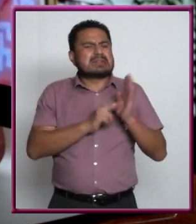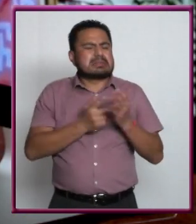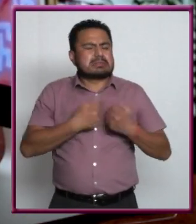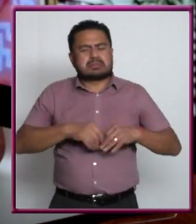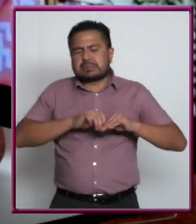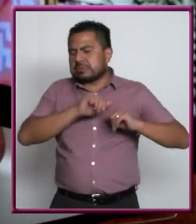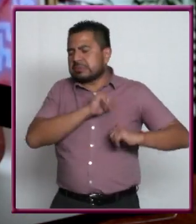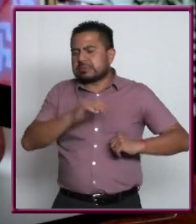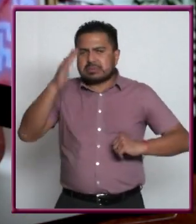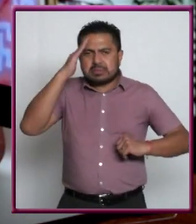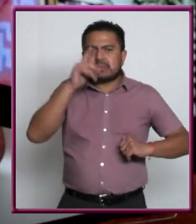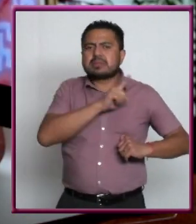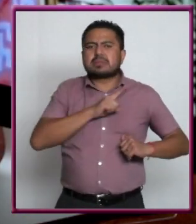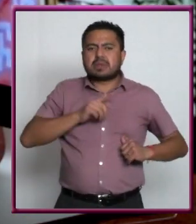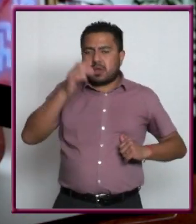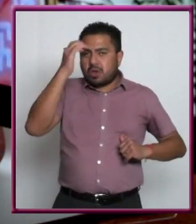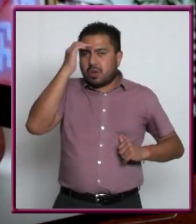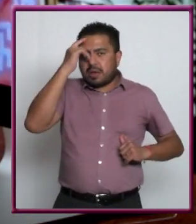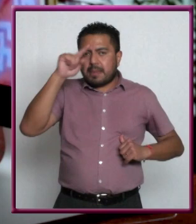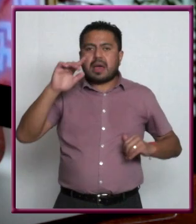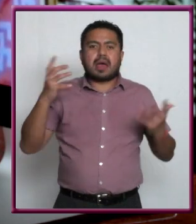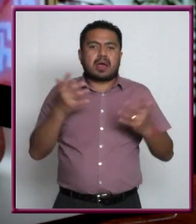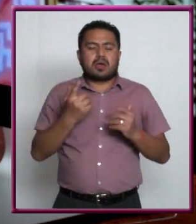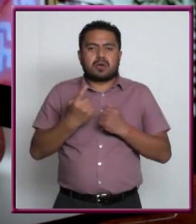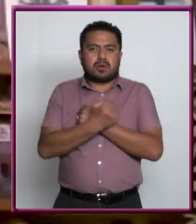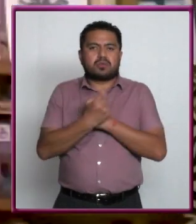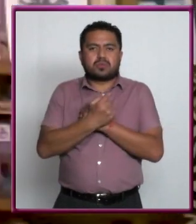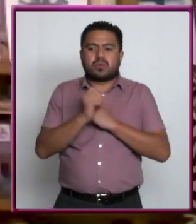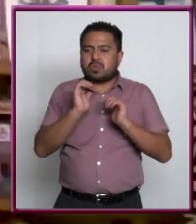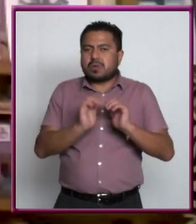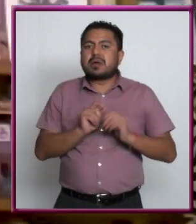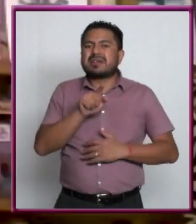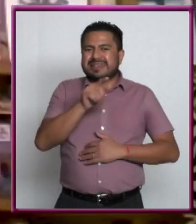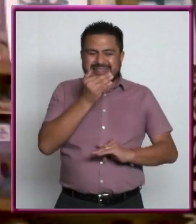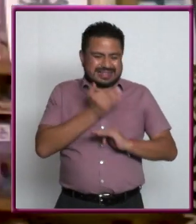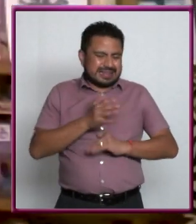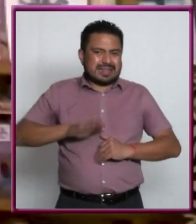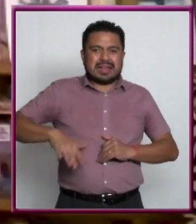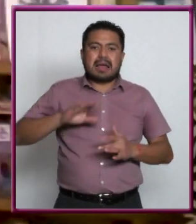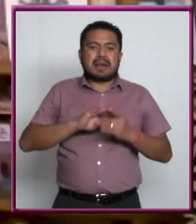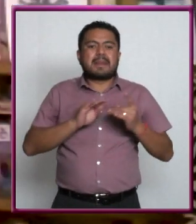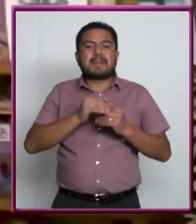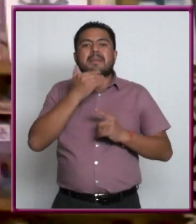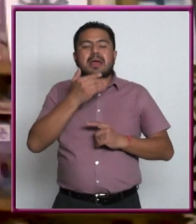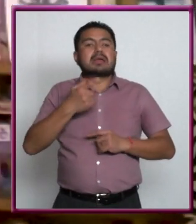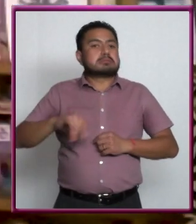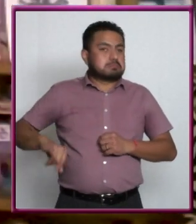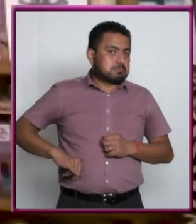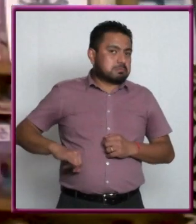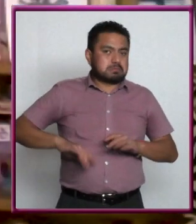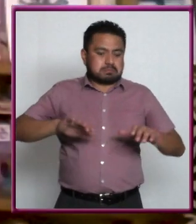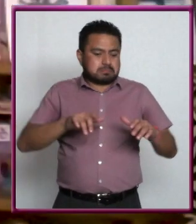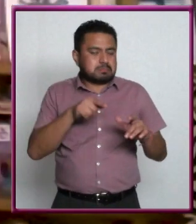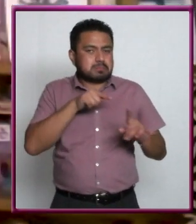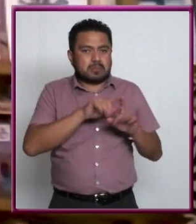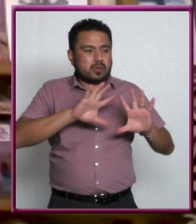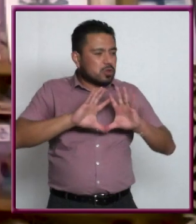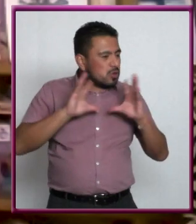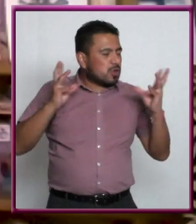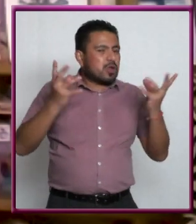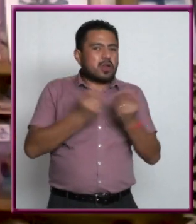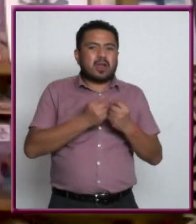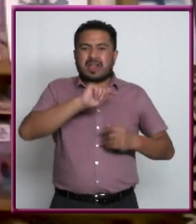oro debemos conocer para el autocuidado? Como bien dices, es muy interesante, Paula, porque por un lado,